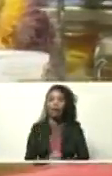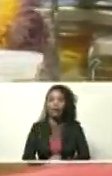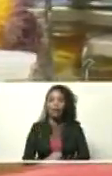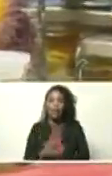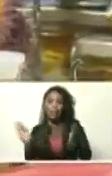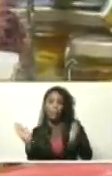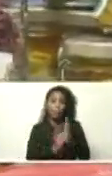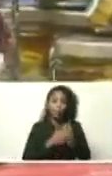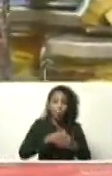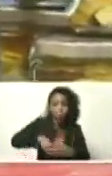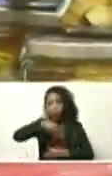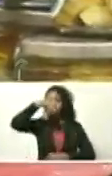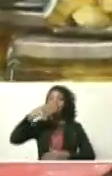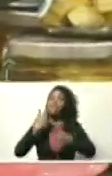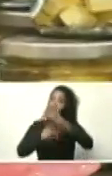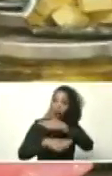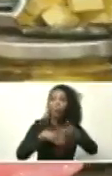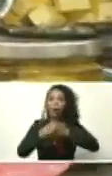el espíritu del vamos a hacer.